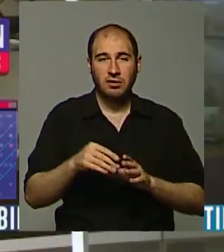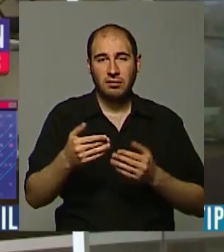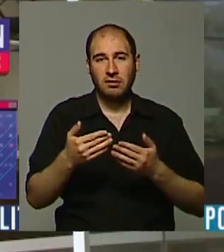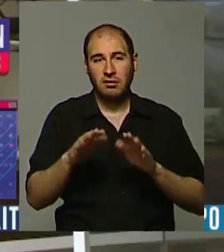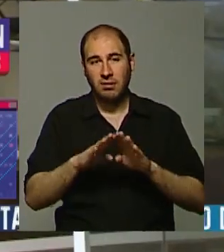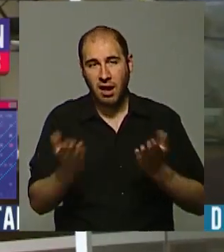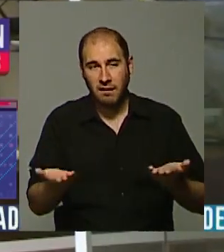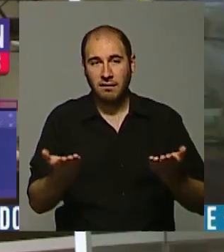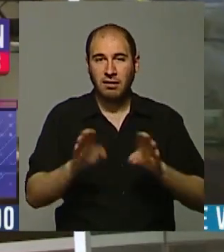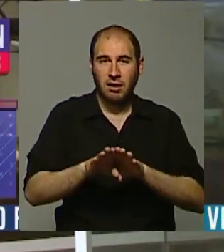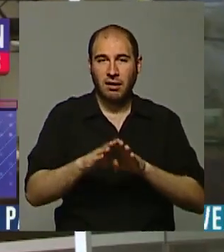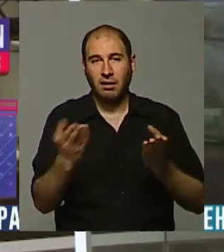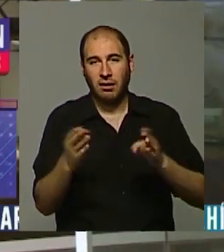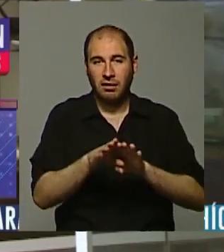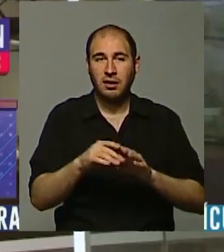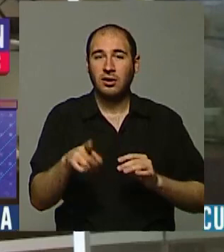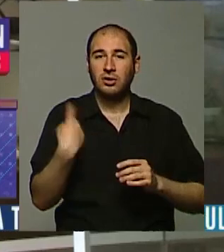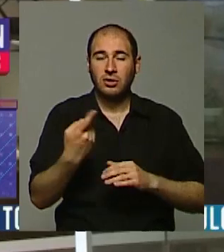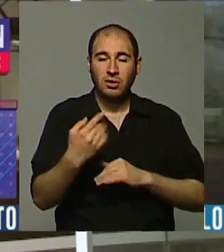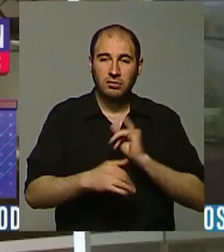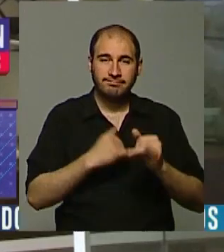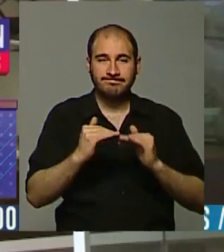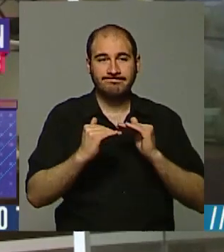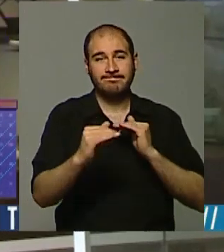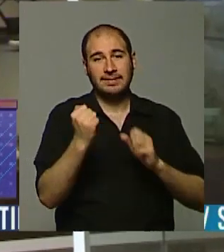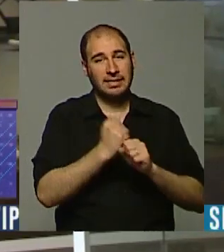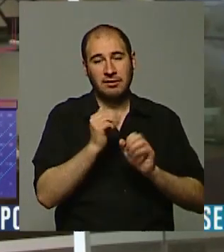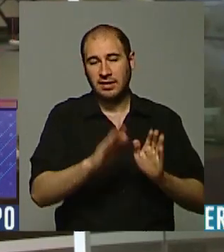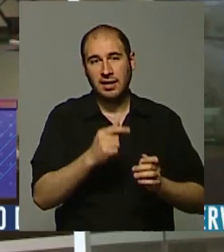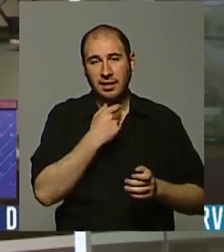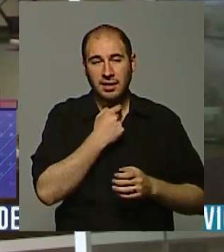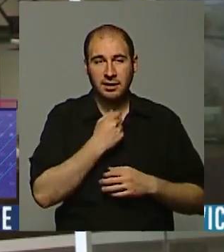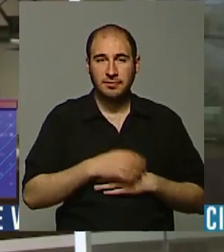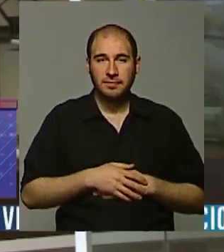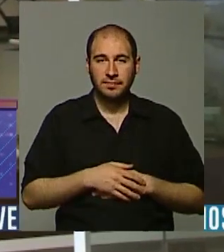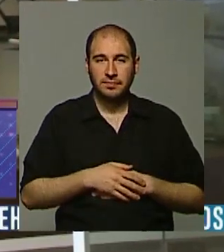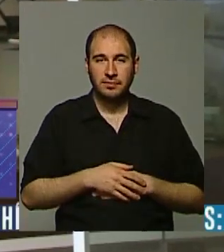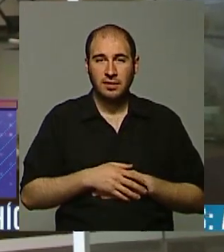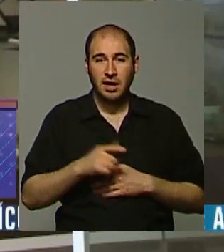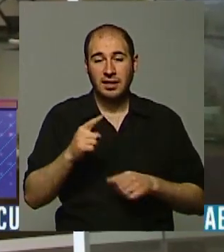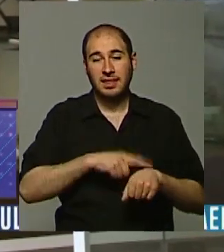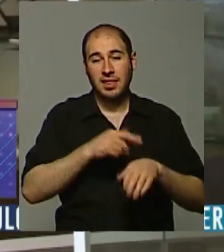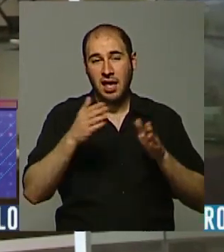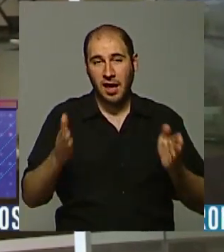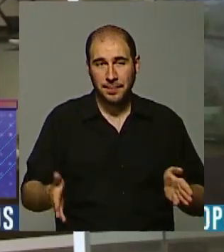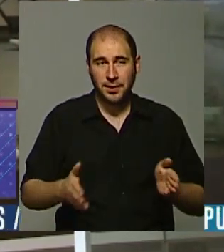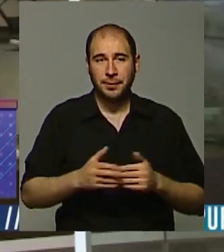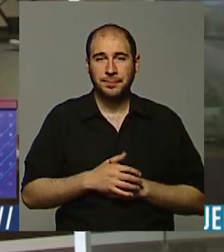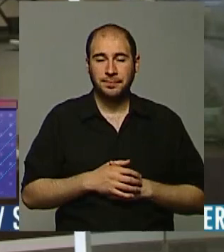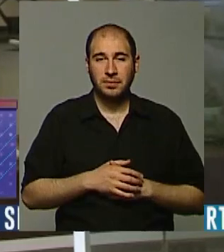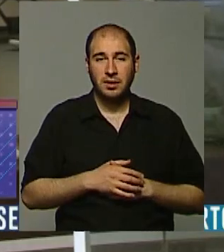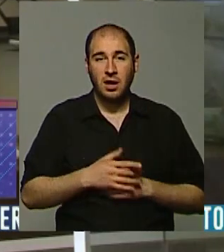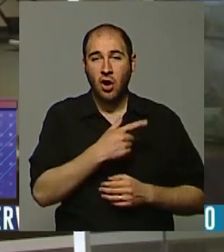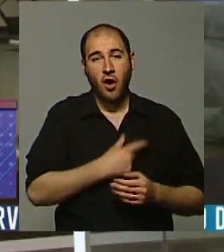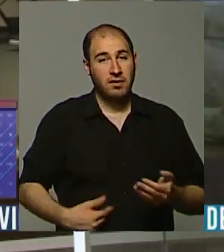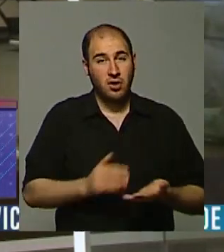reabren, que vuelven a abrir y nosotros siempre tratando de mantener el empleo. Creo que es una época que el nuevo